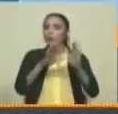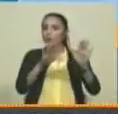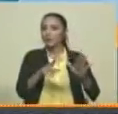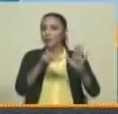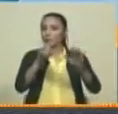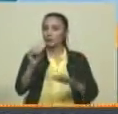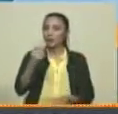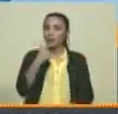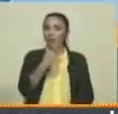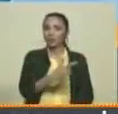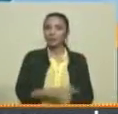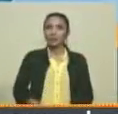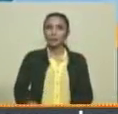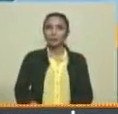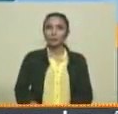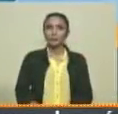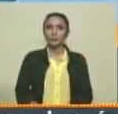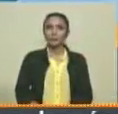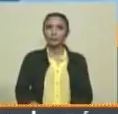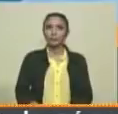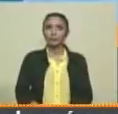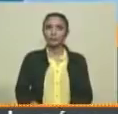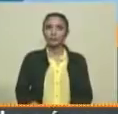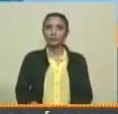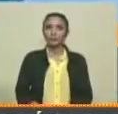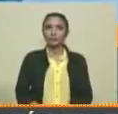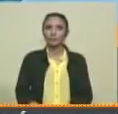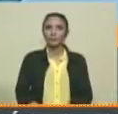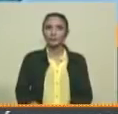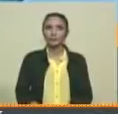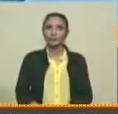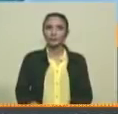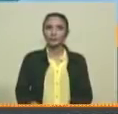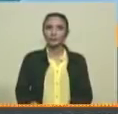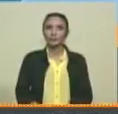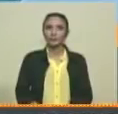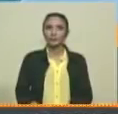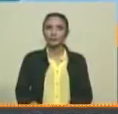Que dice el estribillo, dice, yo no sé cómo es.